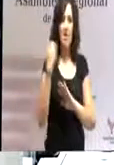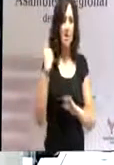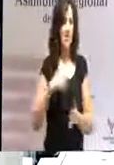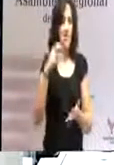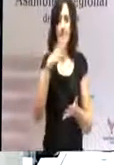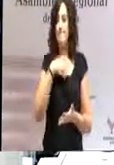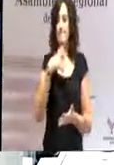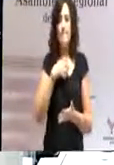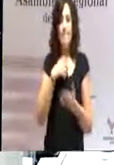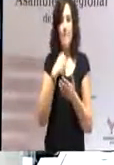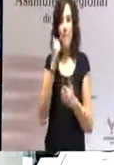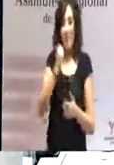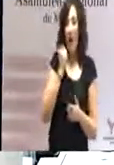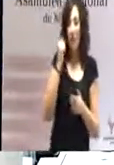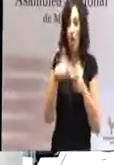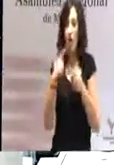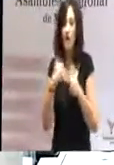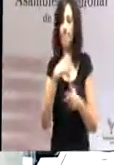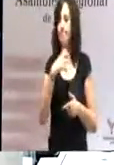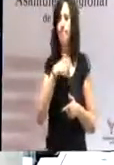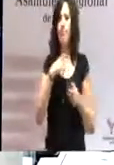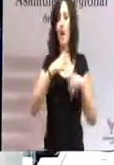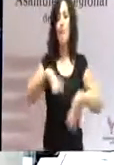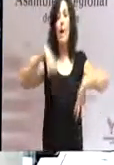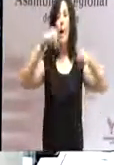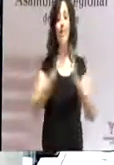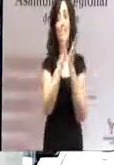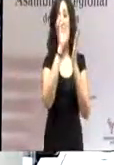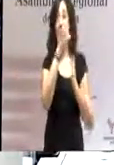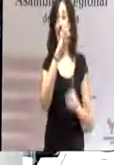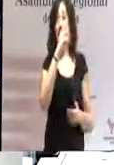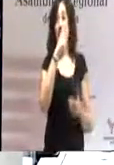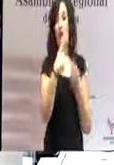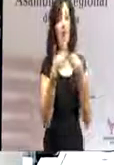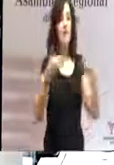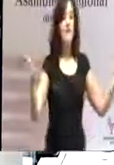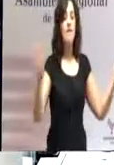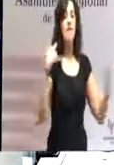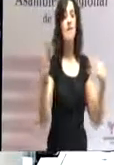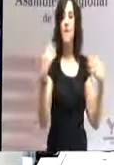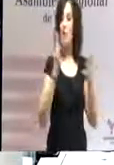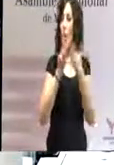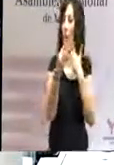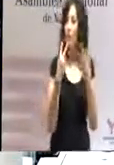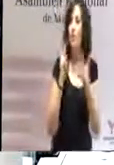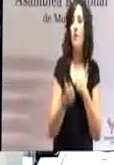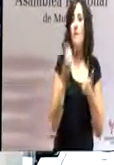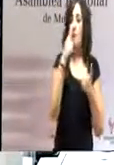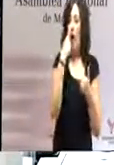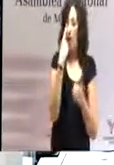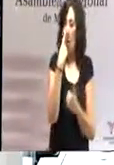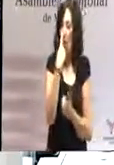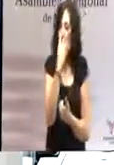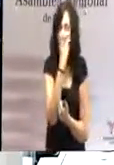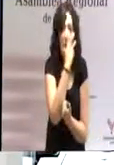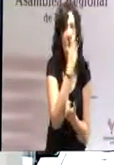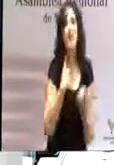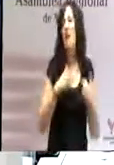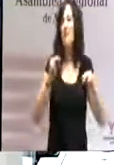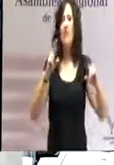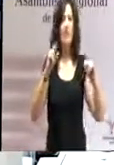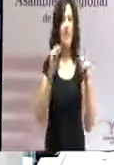ser falso con nadie. Abra las ventanas del Palacio de San Esteban, que comience a entrar el aire, que deje de oler a podrido en San Esteban.